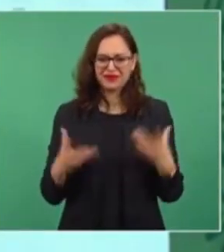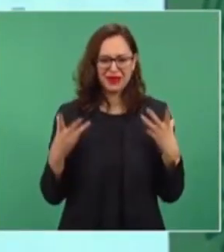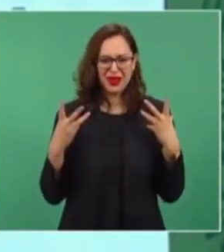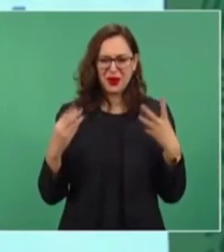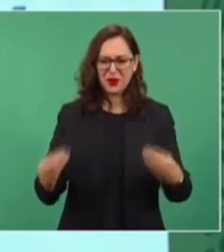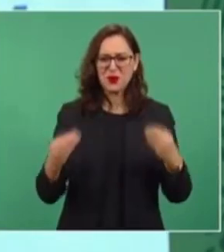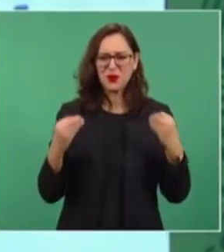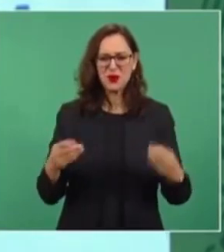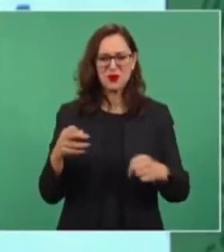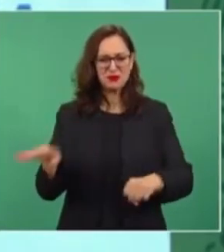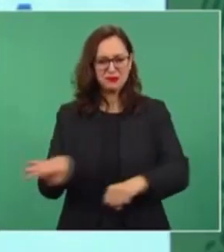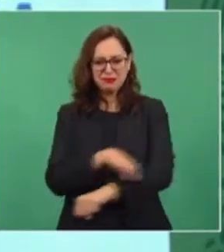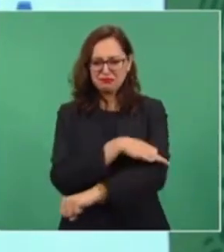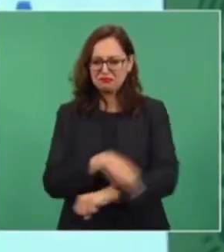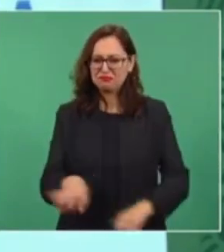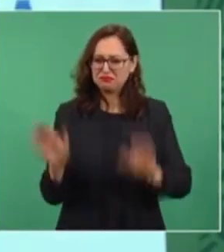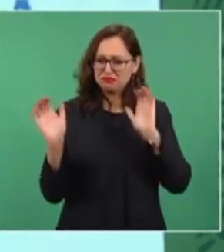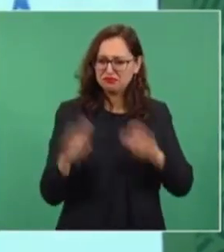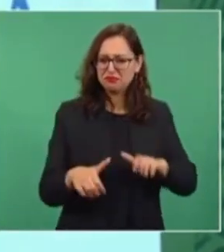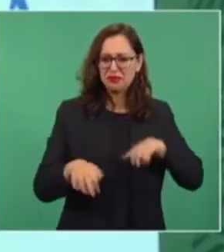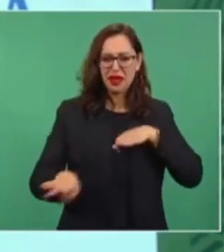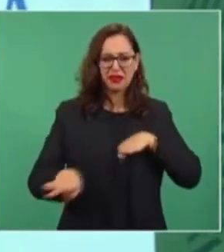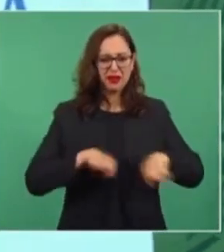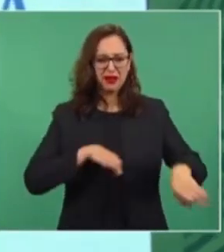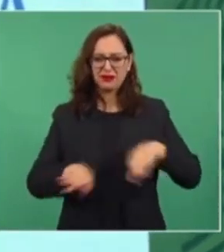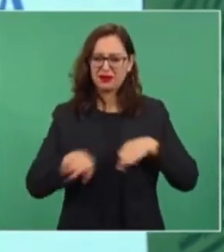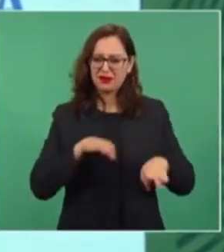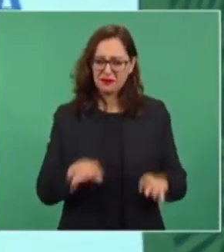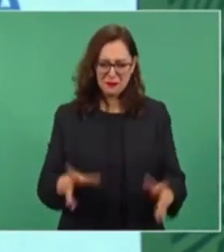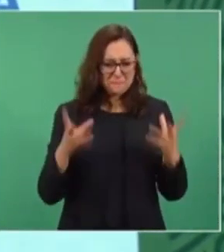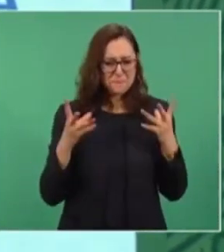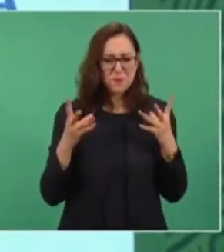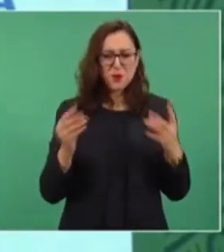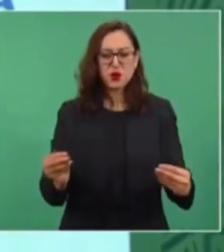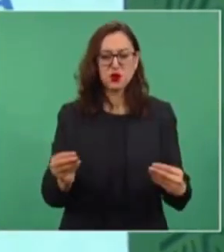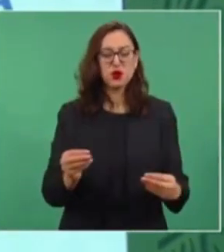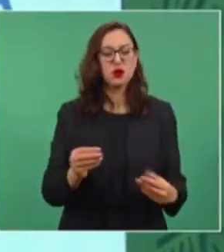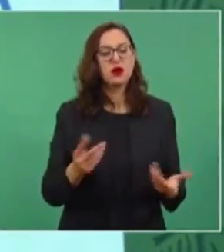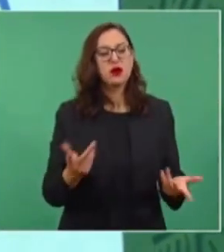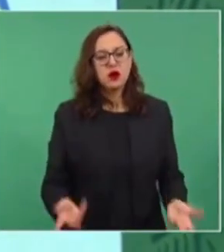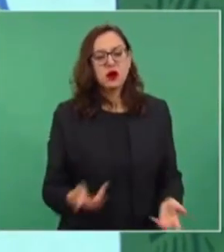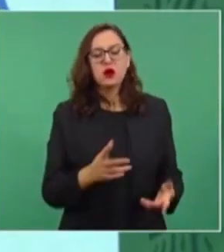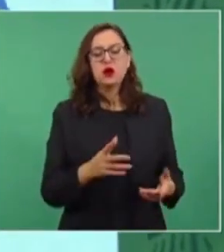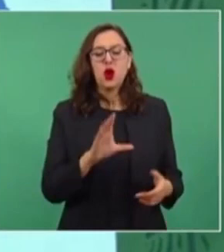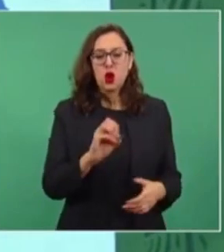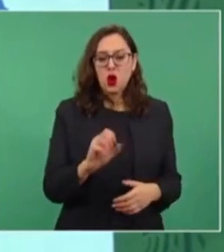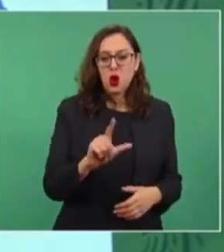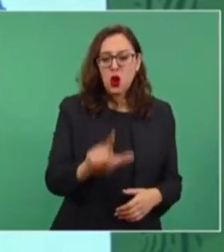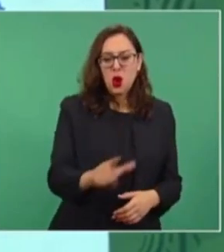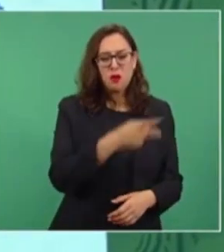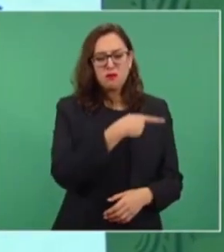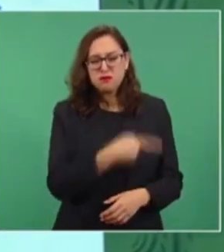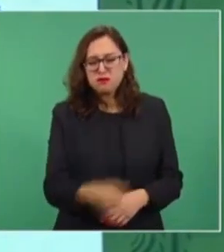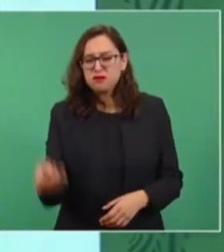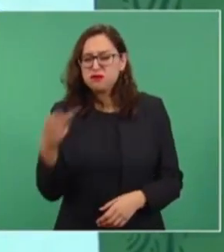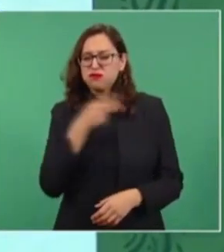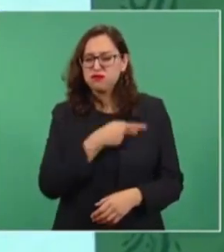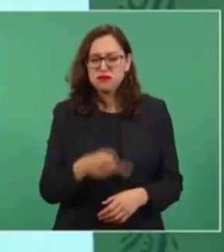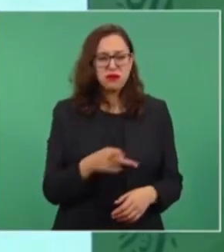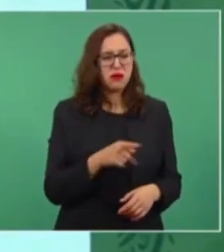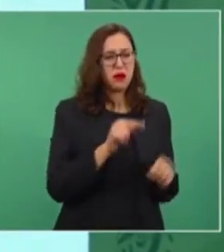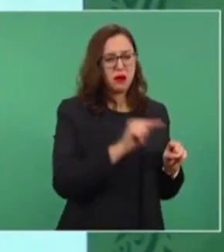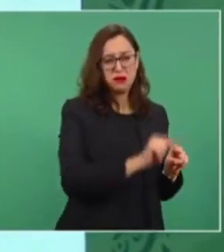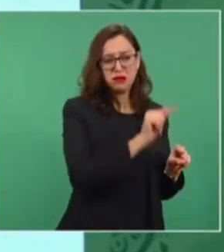cientos de arquitectos que en colonias marginadas, muy pobres,